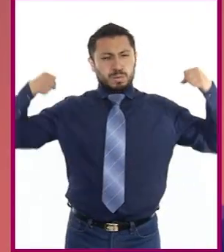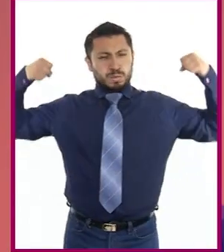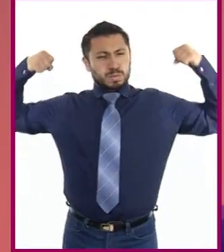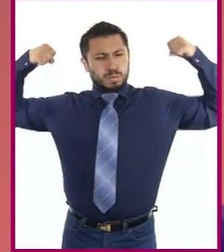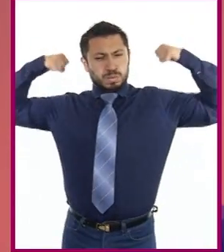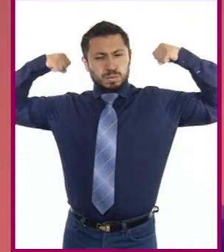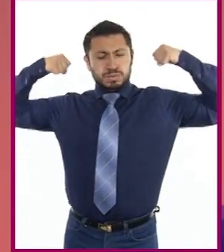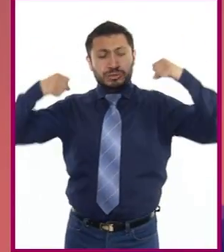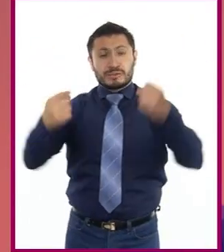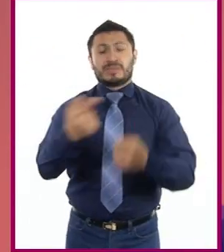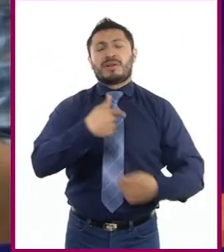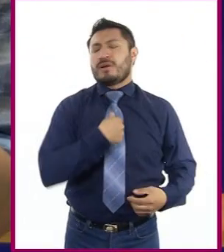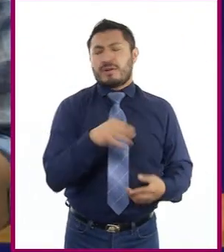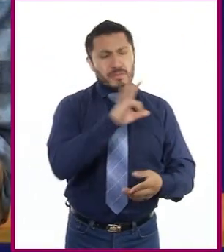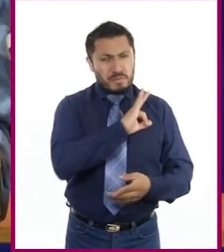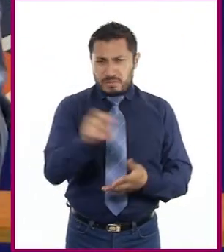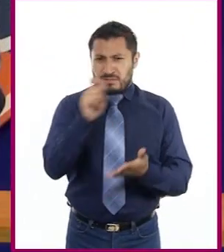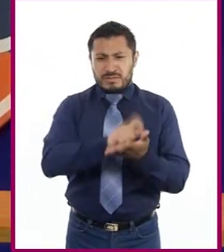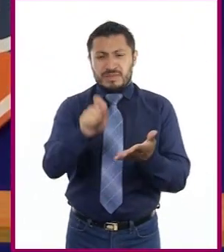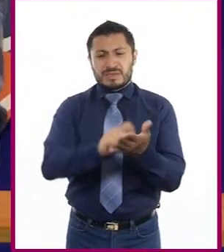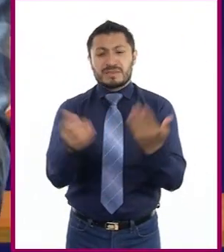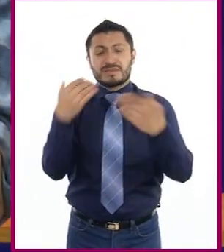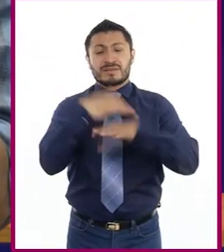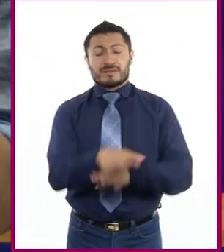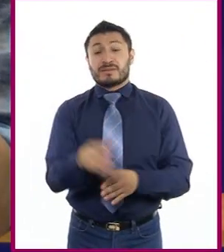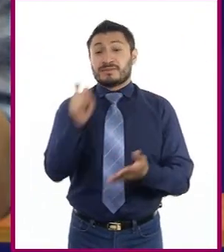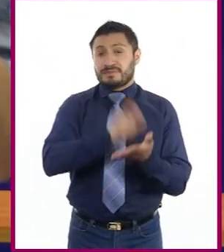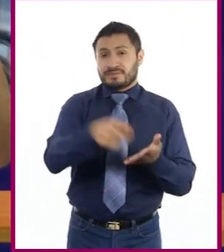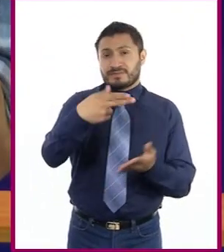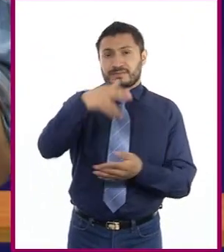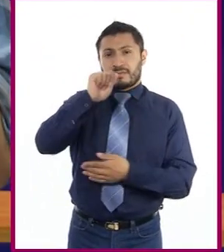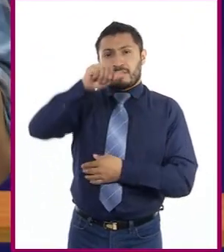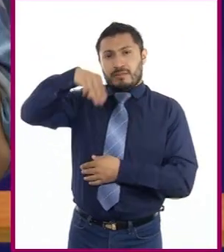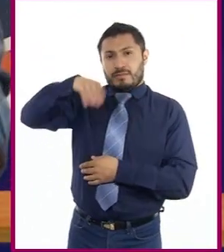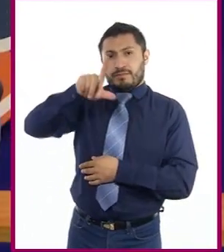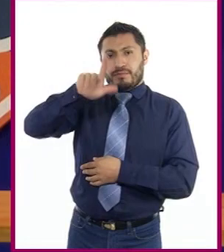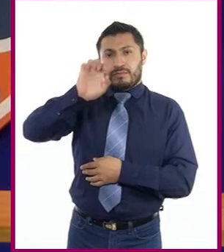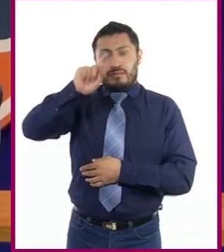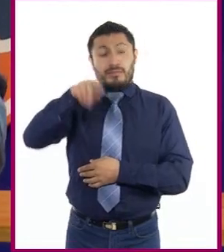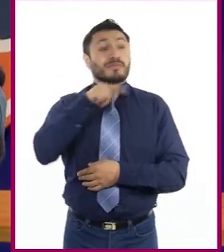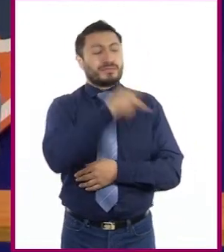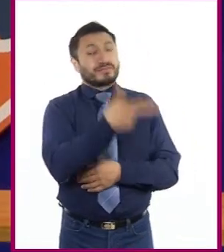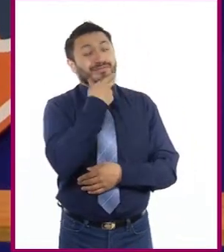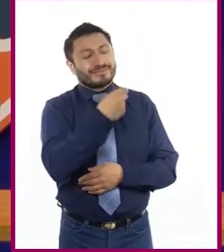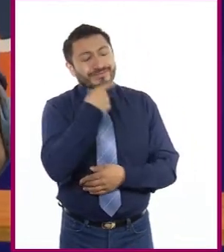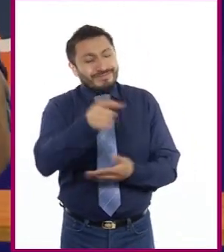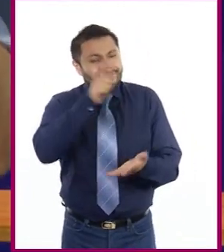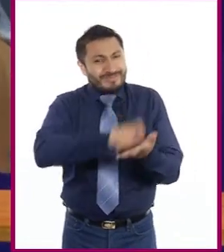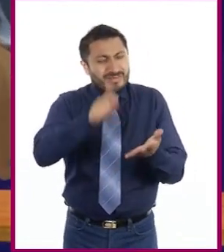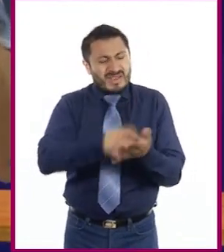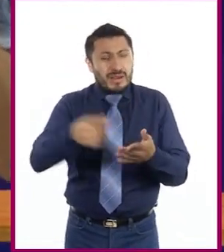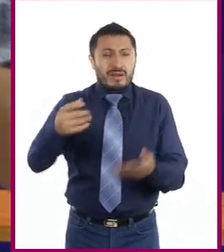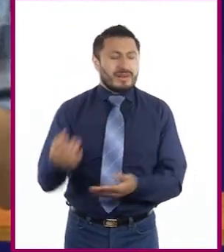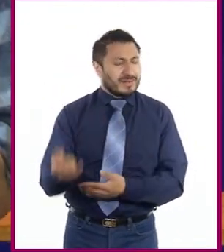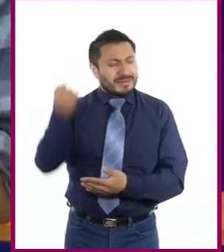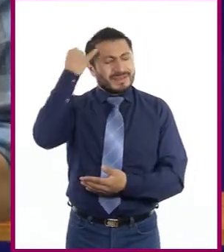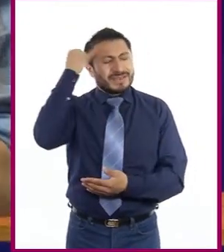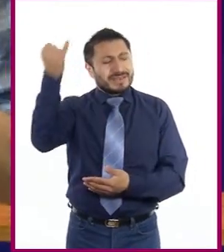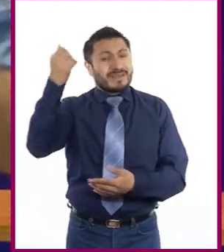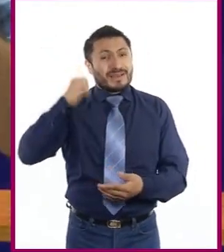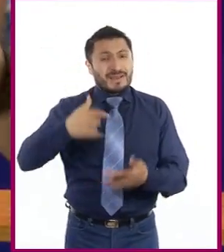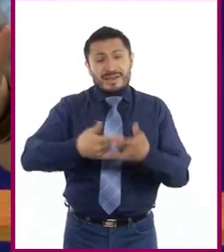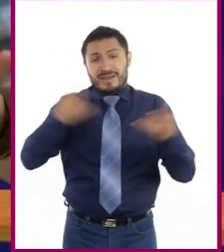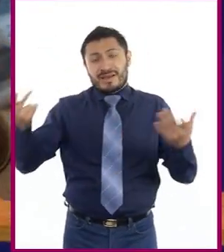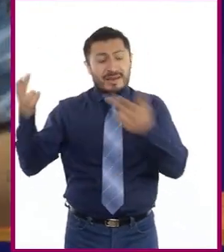En mis notas también puedo hablar acerca de que para escribir Hamlet, Shakespeare se inspiró en una leyenda muy antigua que hablaba sobre